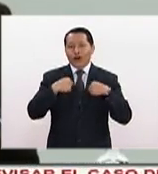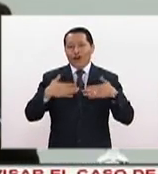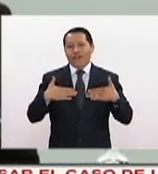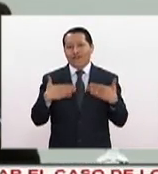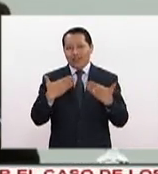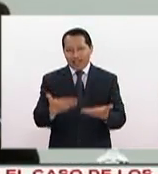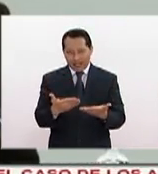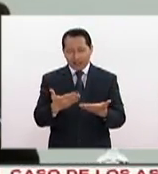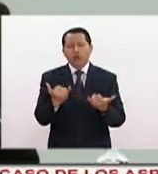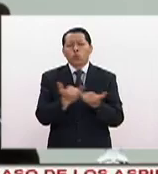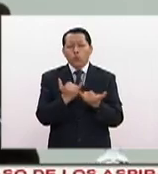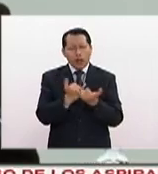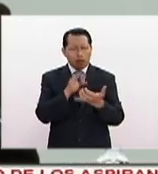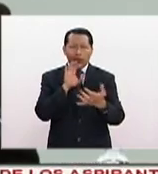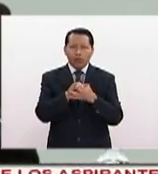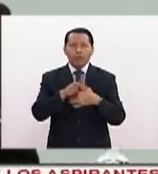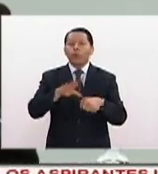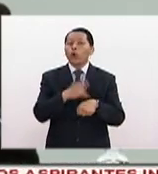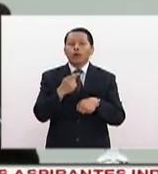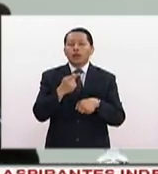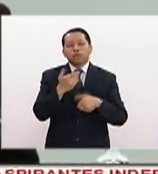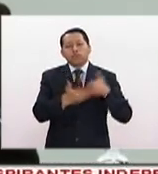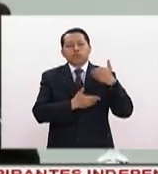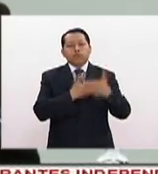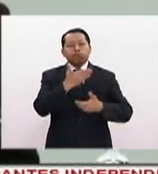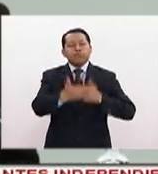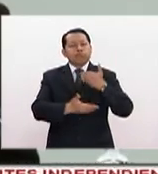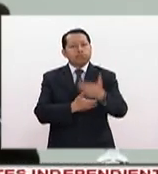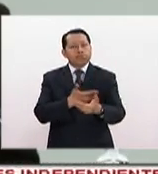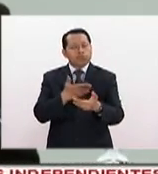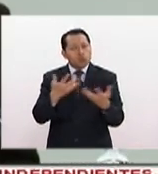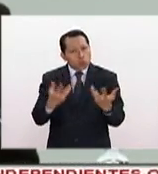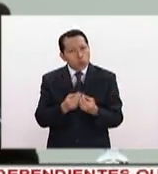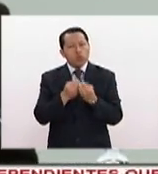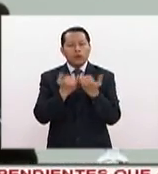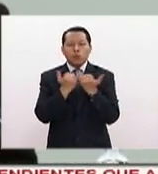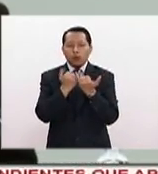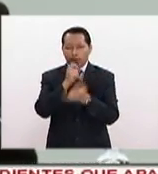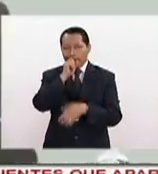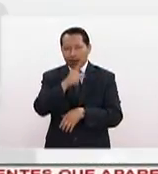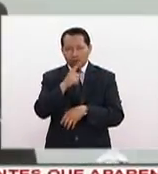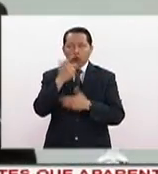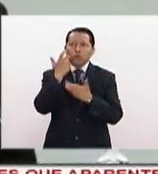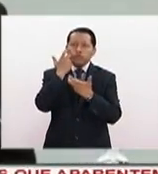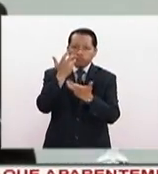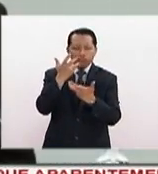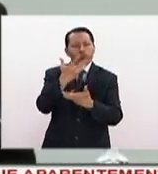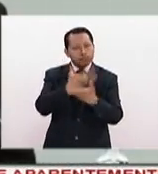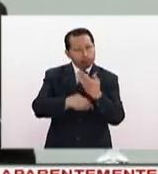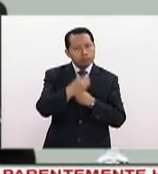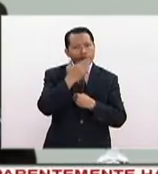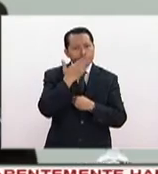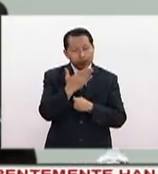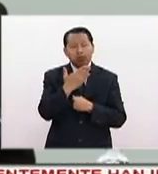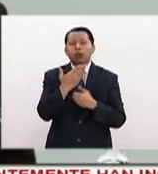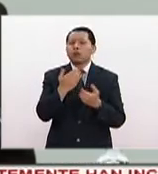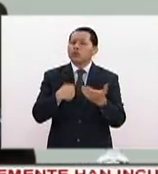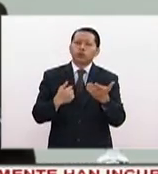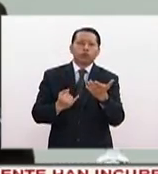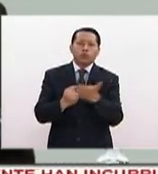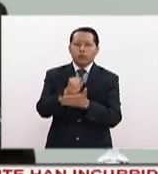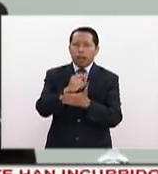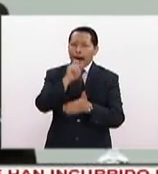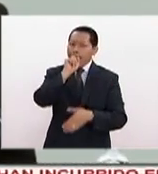estaré cerca porque crecimos juntos en Acción Juvenil y compartimos nuestros anhelos. He decidido, con la